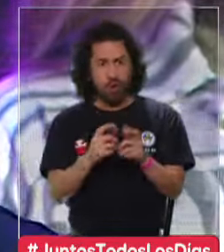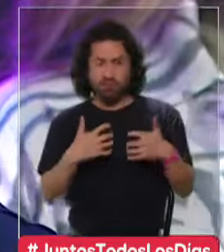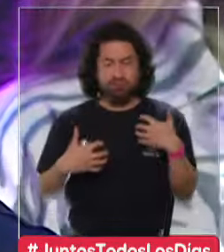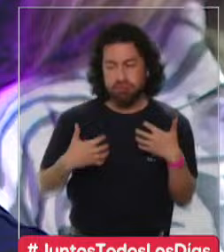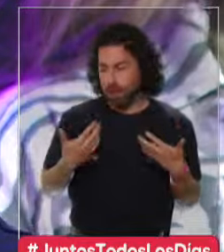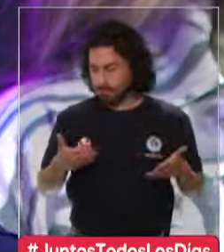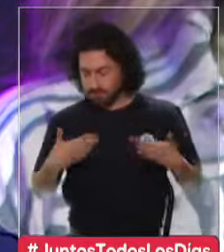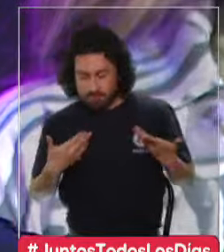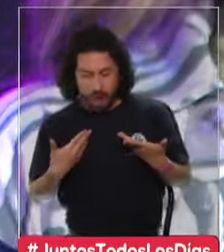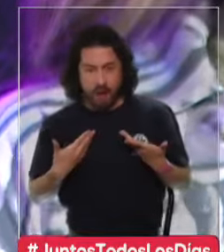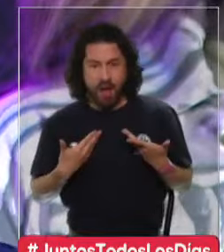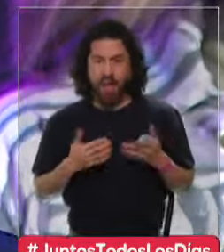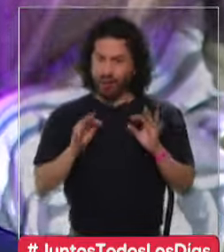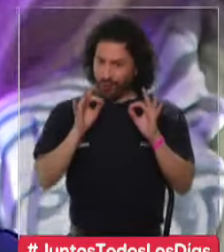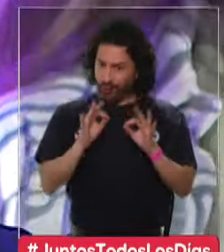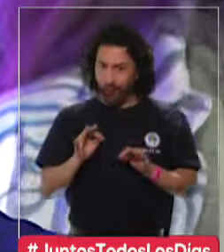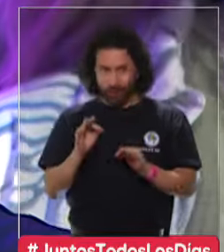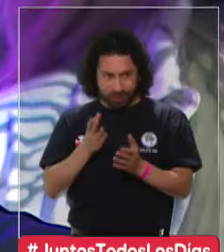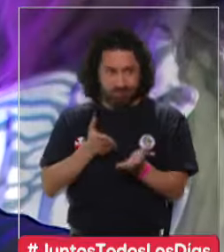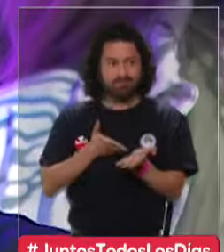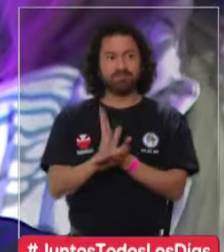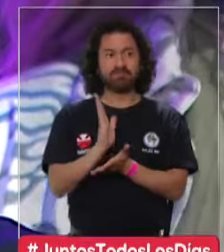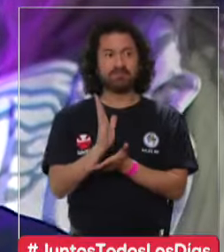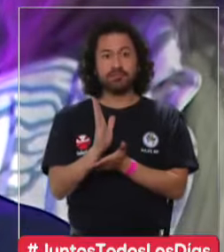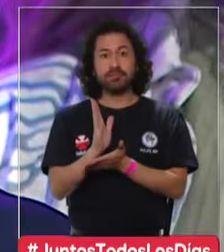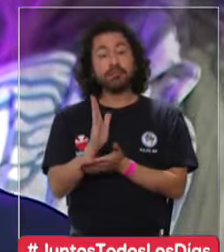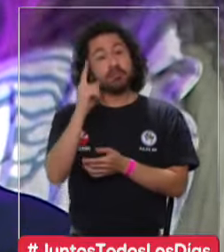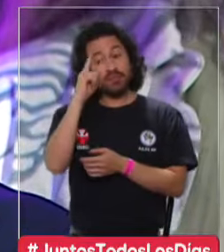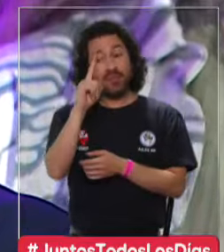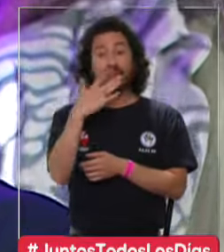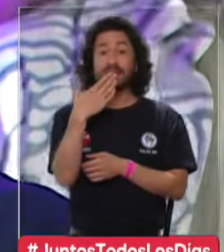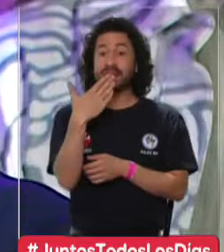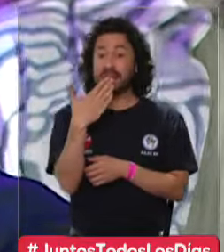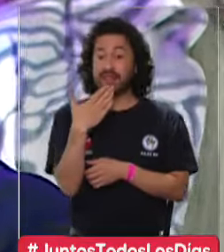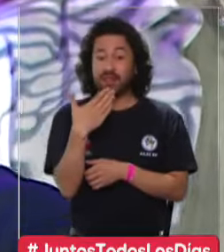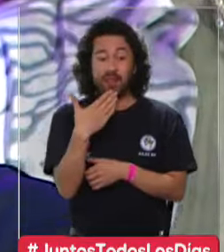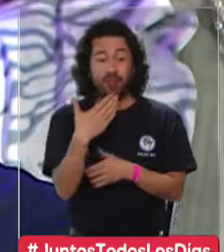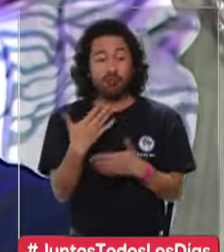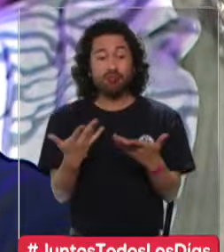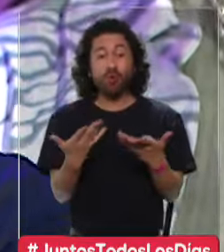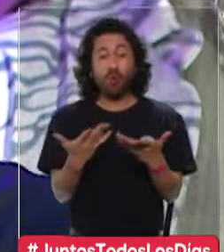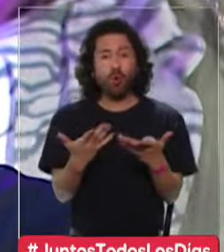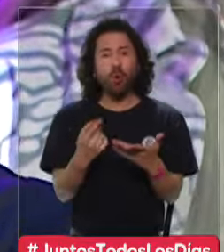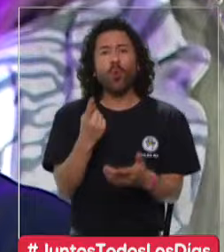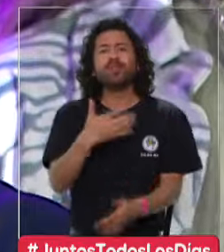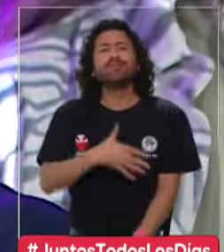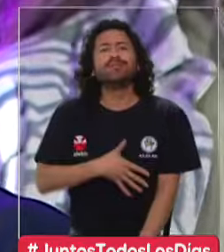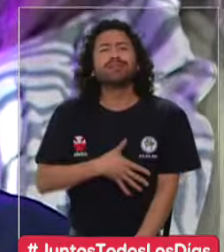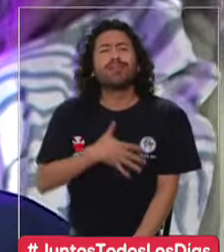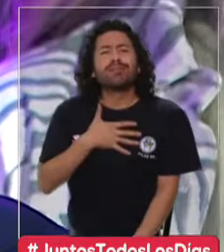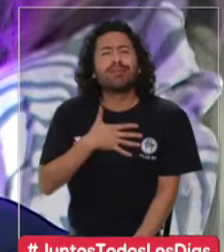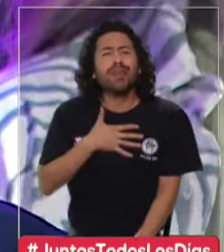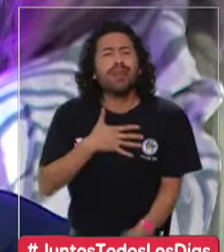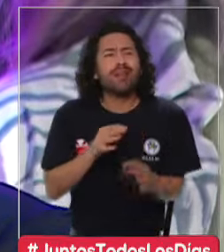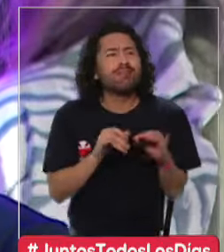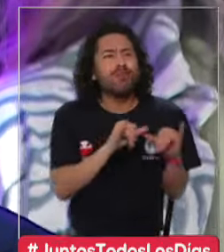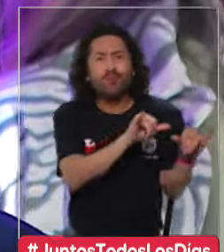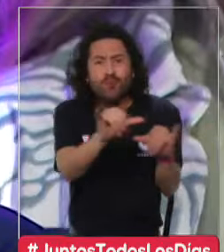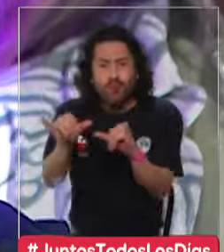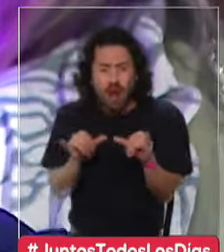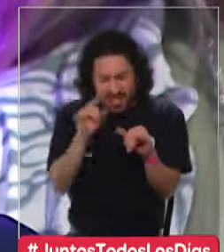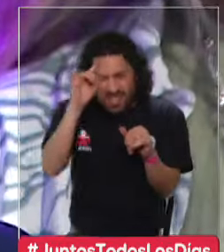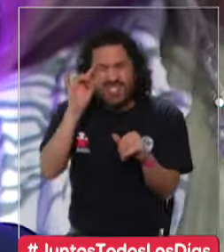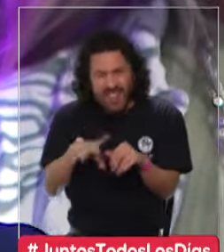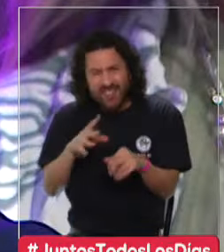nació esto de la nada, ¿cierto? Pero también bajo un mismo sentir, todos sabíamos que teníamos que hacer algo y